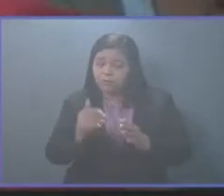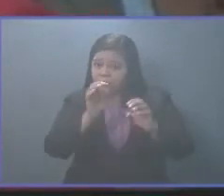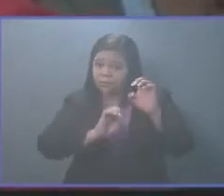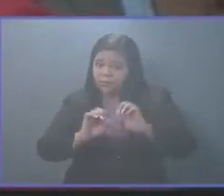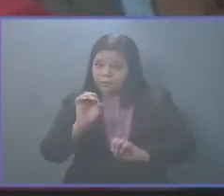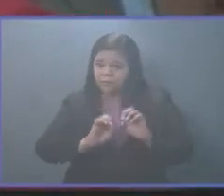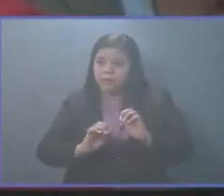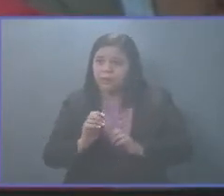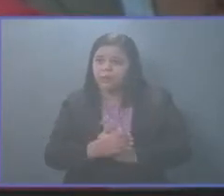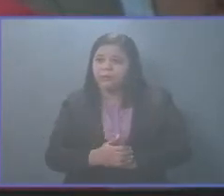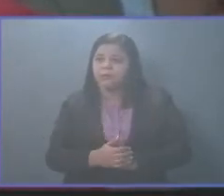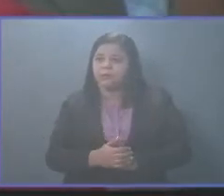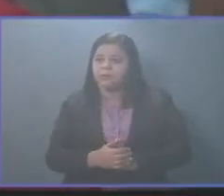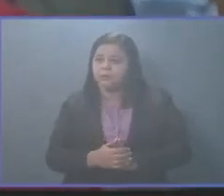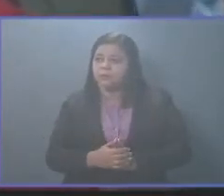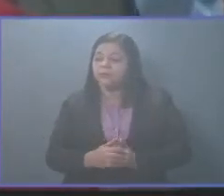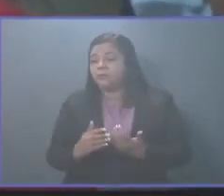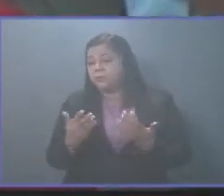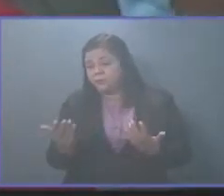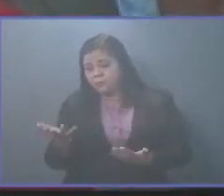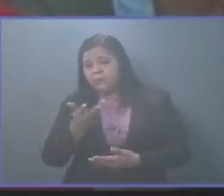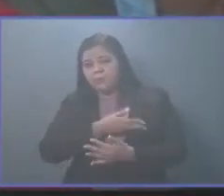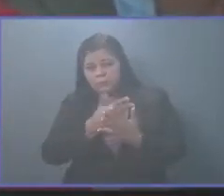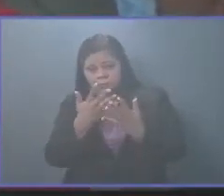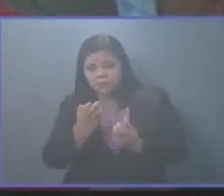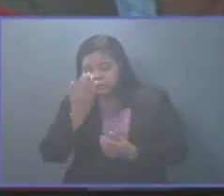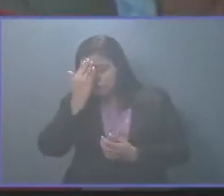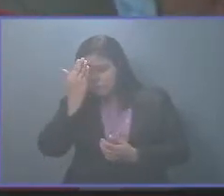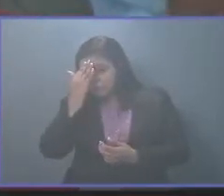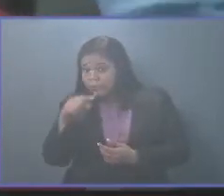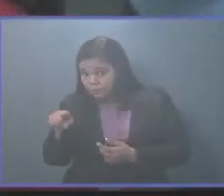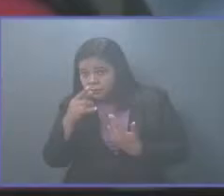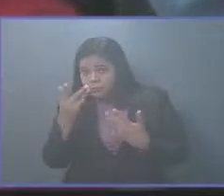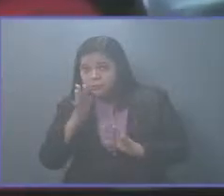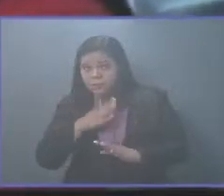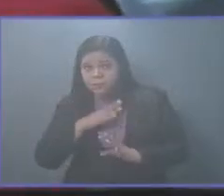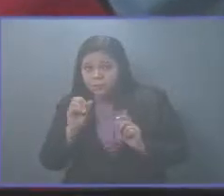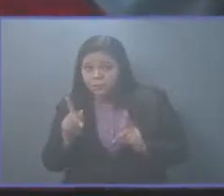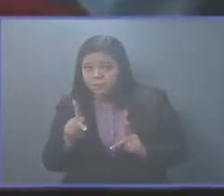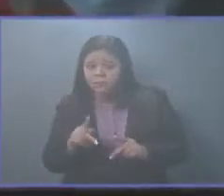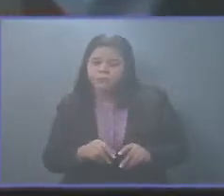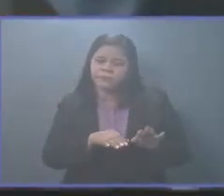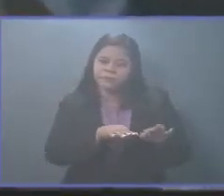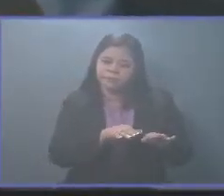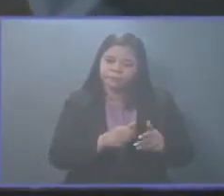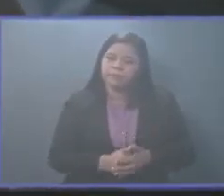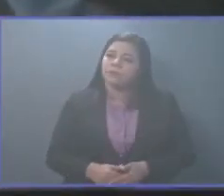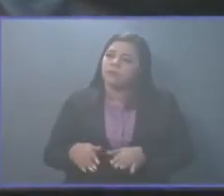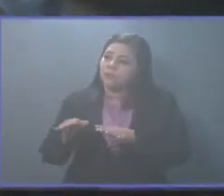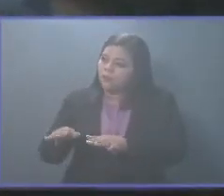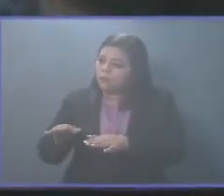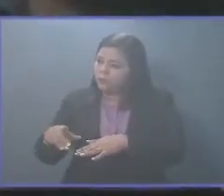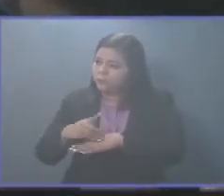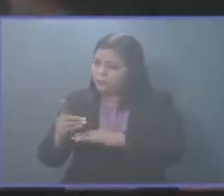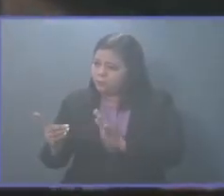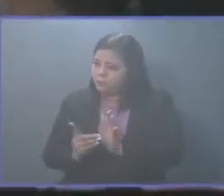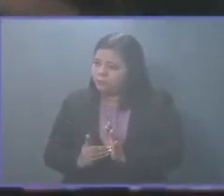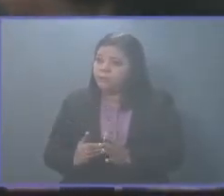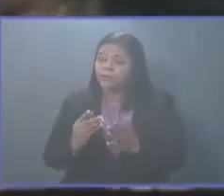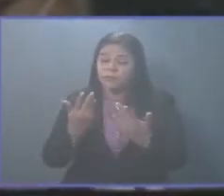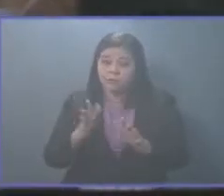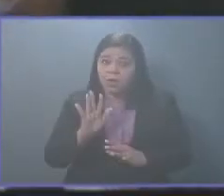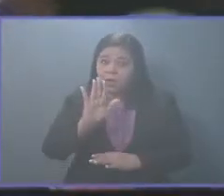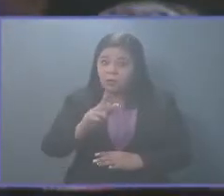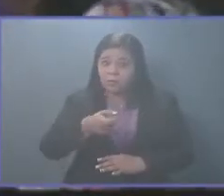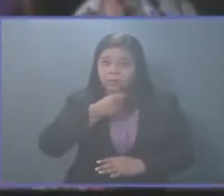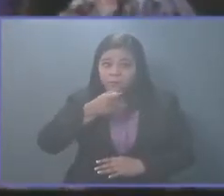eso no lo han considerado. Sí me gustaría saber si tienen eso. Gracias. Tiene la palabra. Gracias, diputada. Con la información que